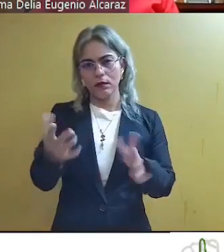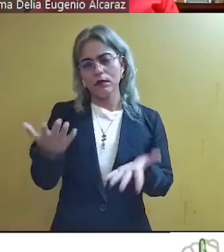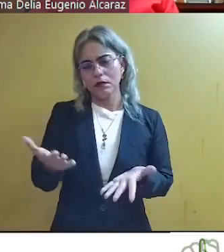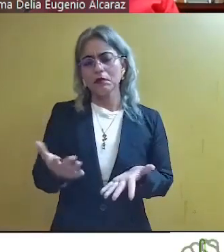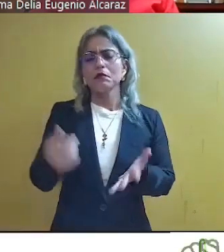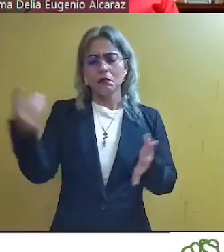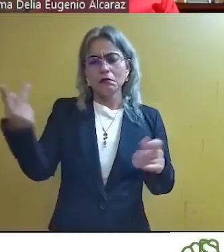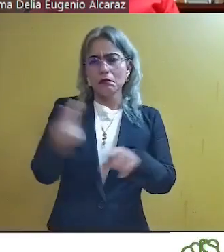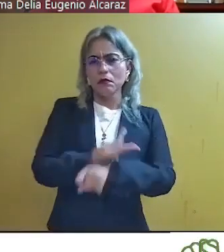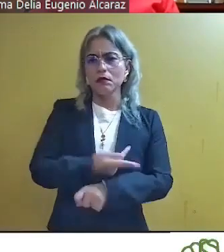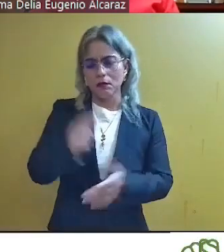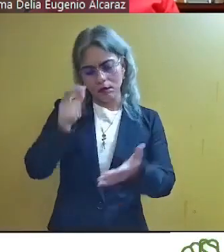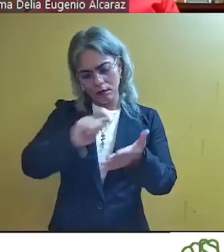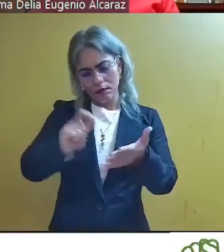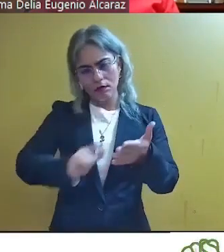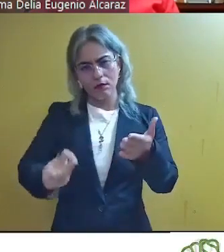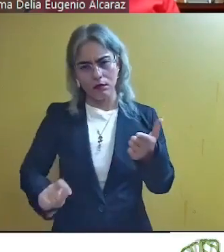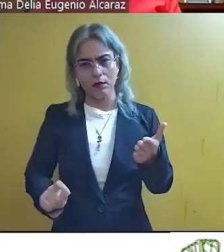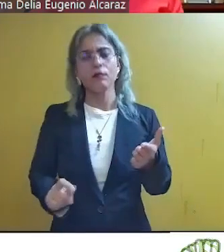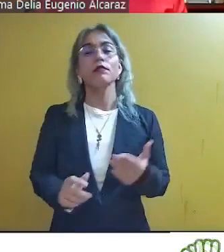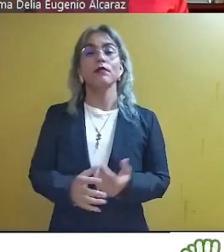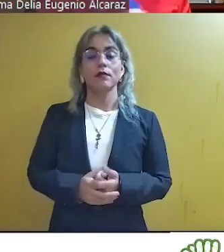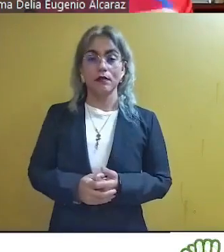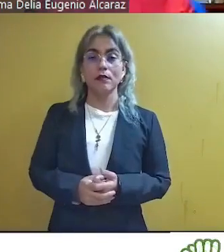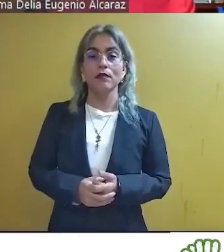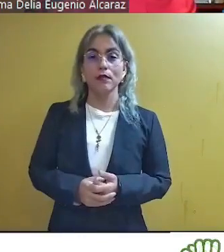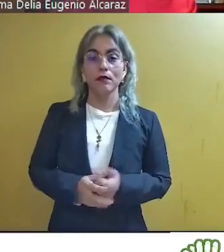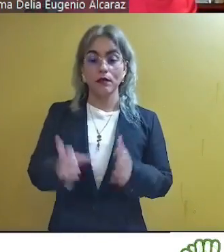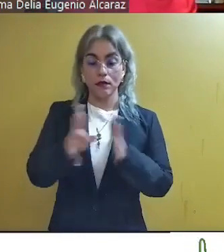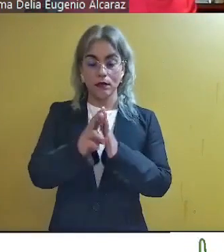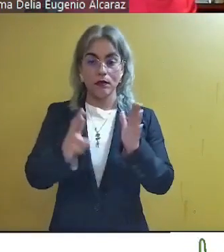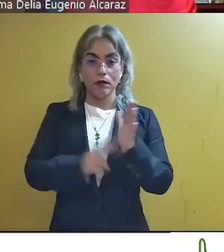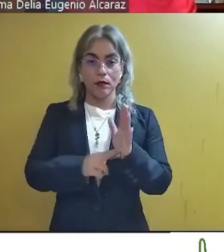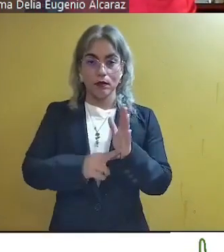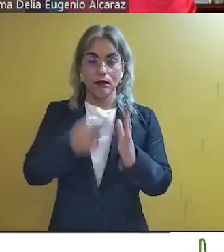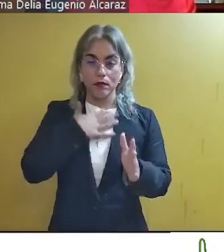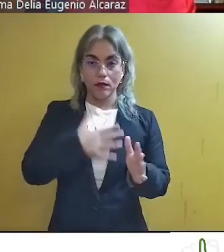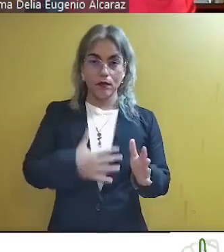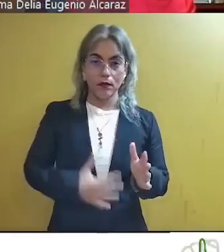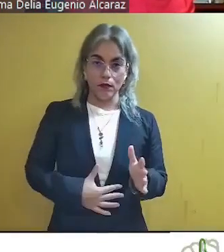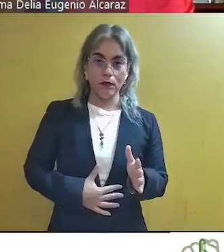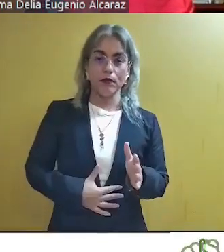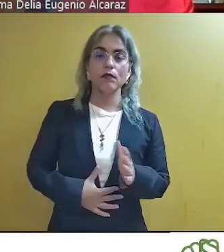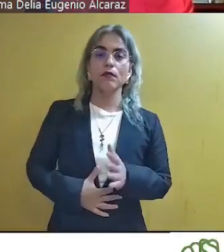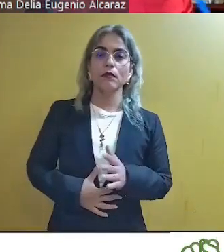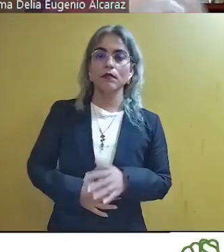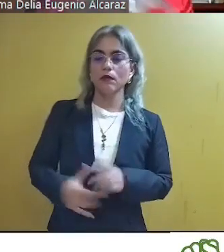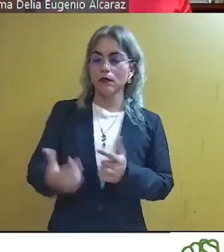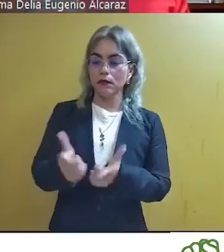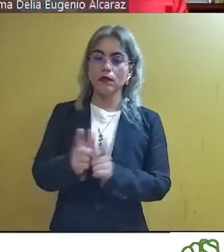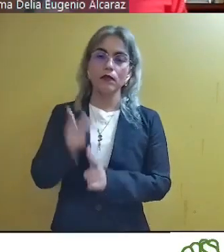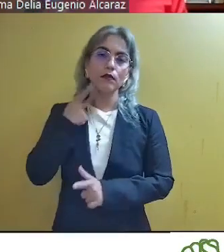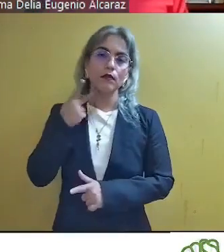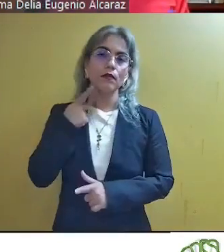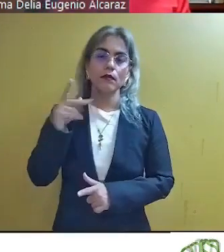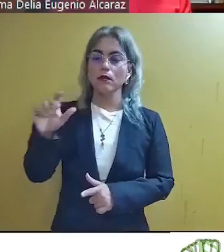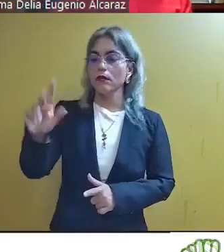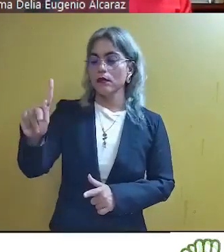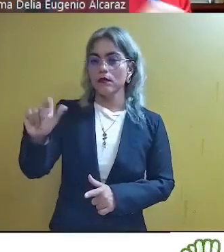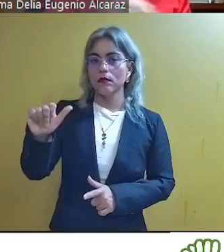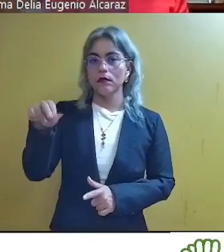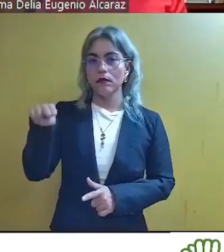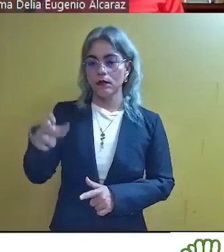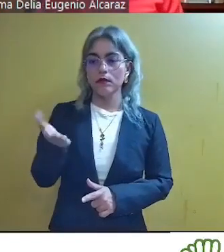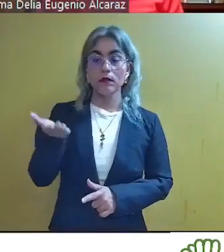ello. Además, de acuerdo al Reglamento de Justicia y Medios de Impugnación del Partido Acción Nacional, durante la sustanciación de